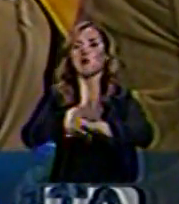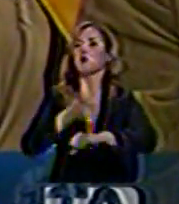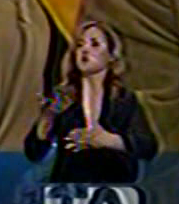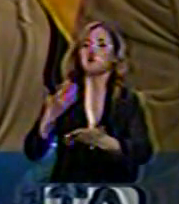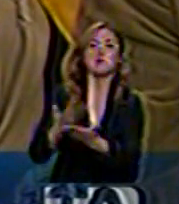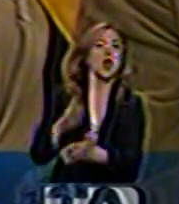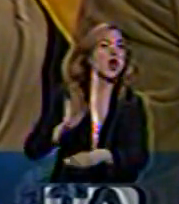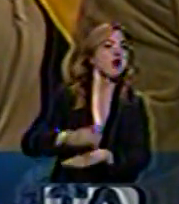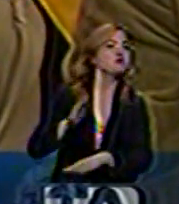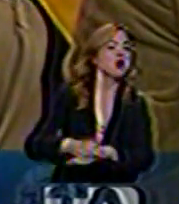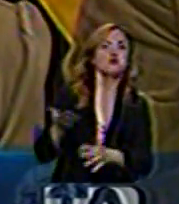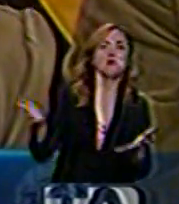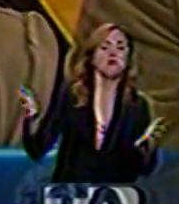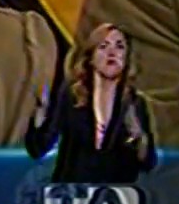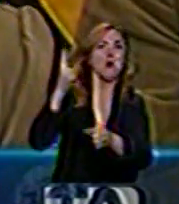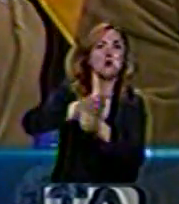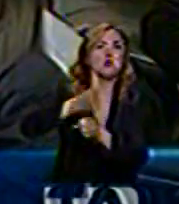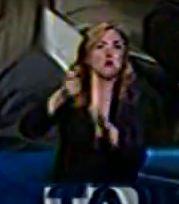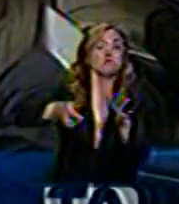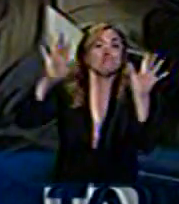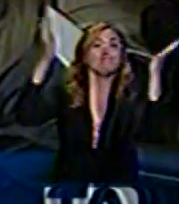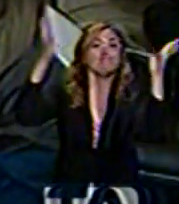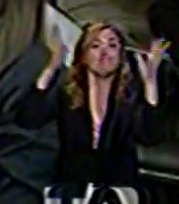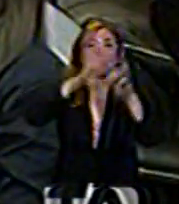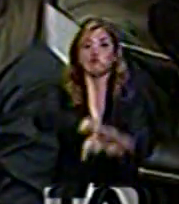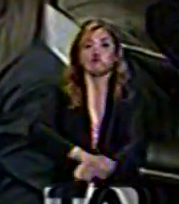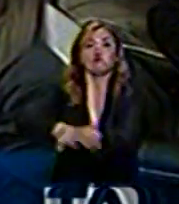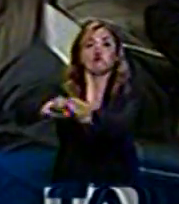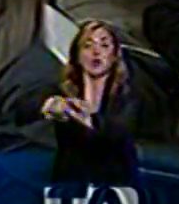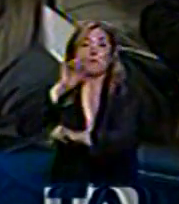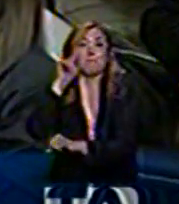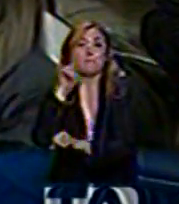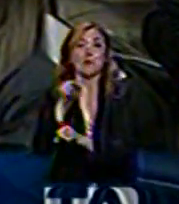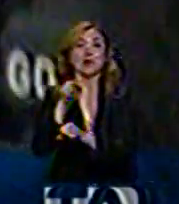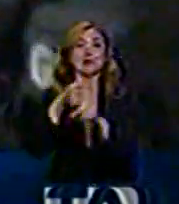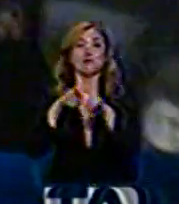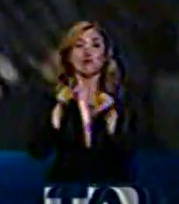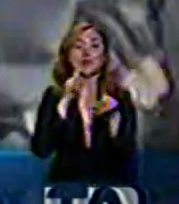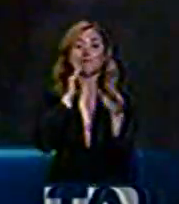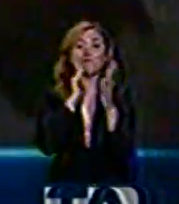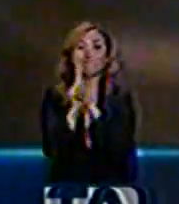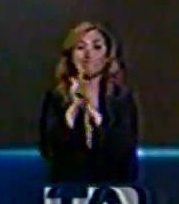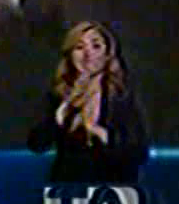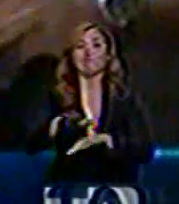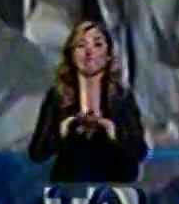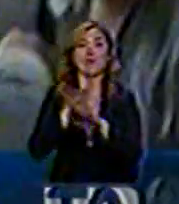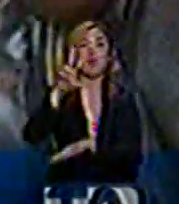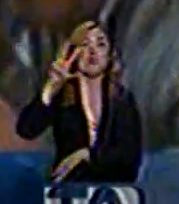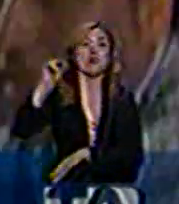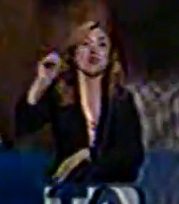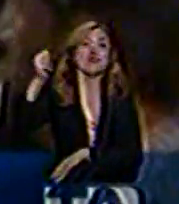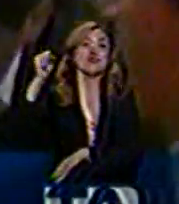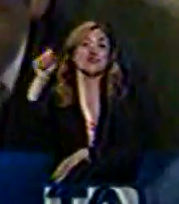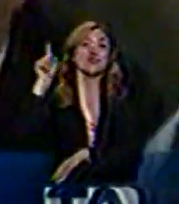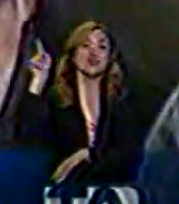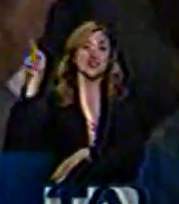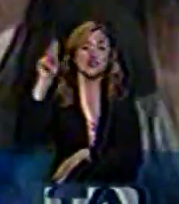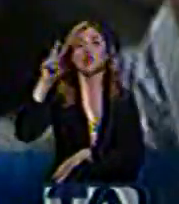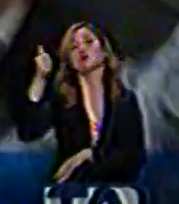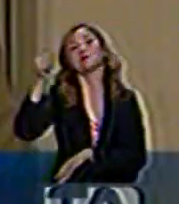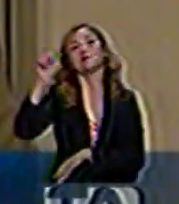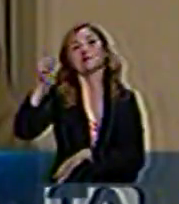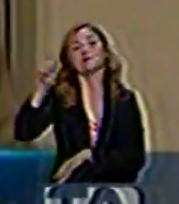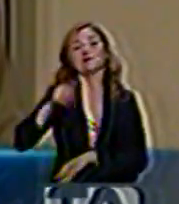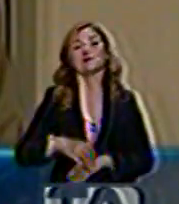sin que medie la respectiva orden del juez. De los más de 1.000 casos denunciados, la mayoría están relacionados con el 30 de septiembre de